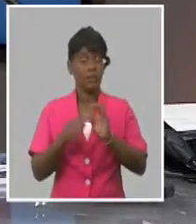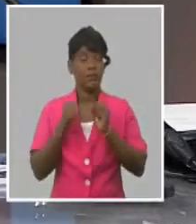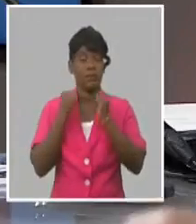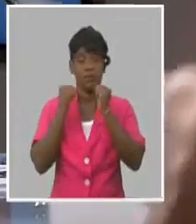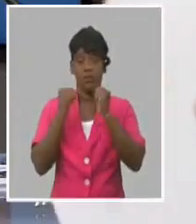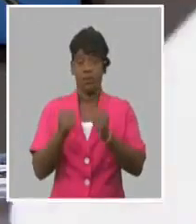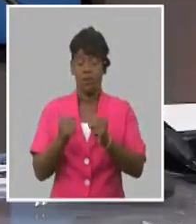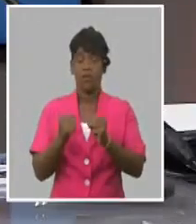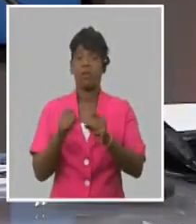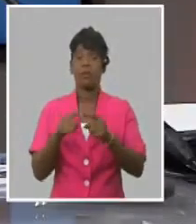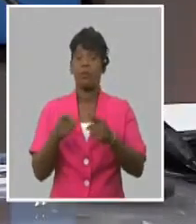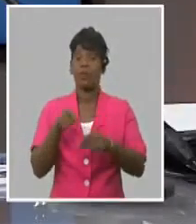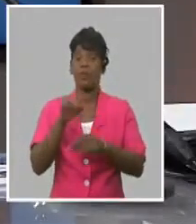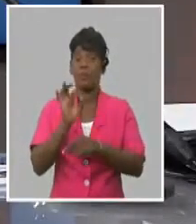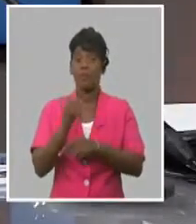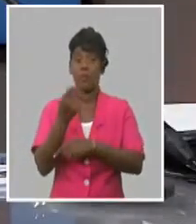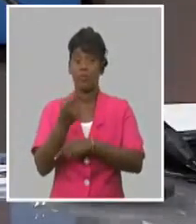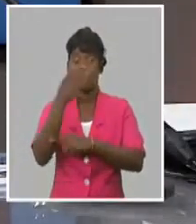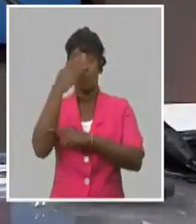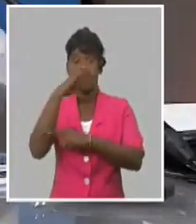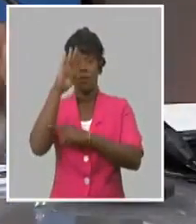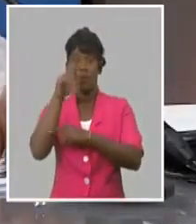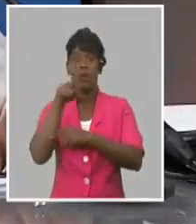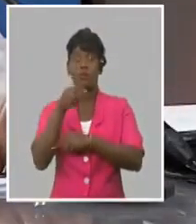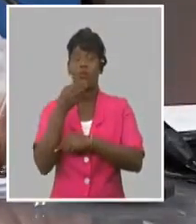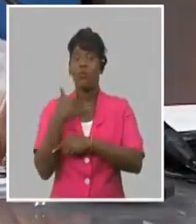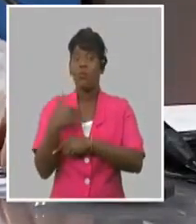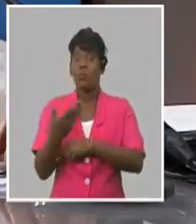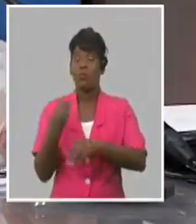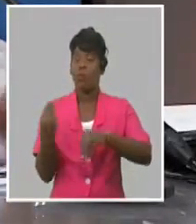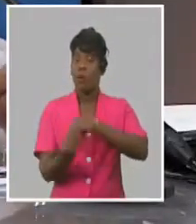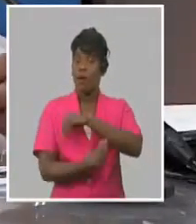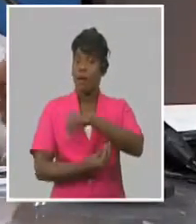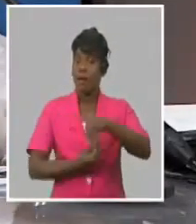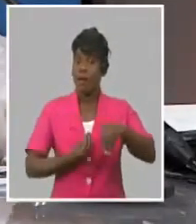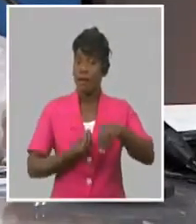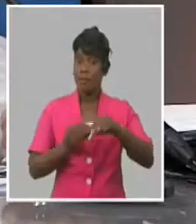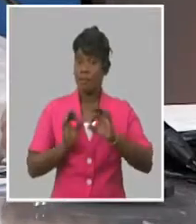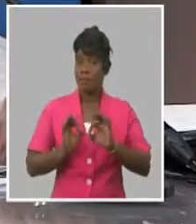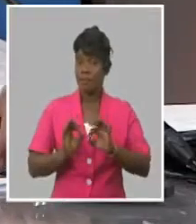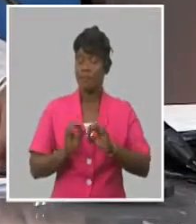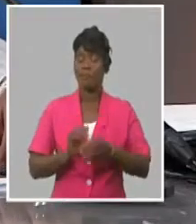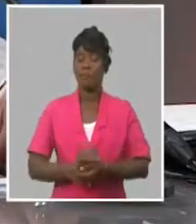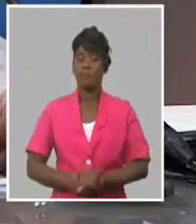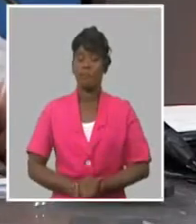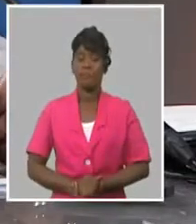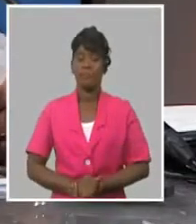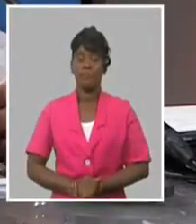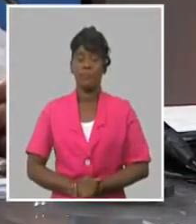del entorno monetario en Cuba, y después explicar cuáles son las cosas que están previstas hacer.